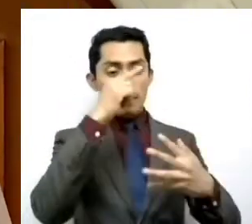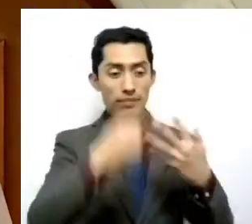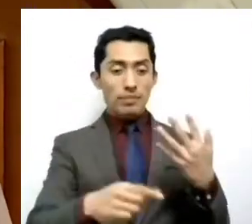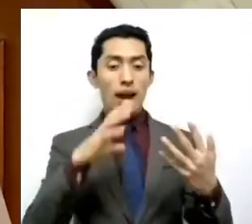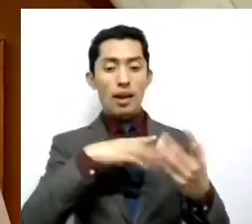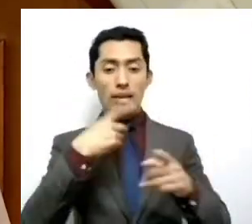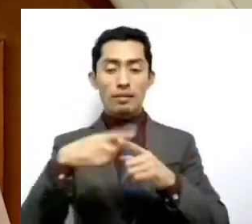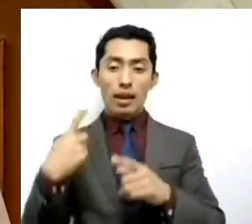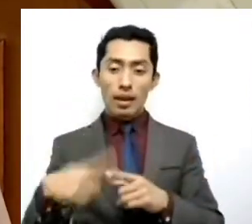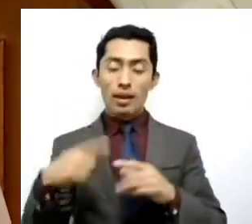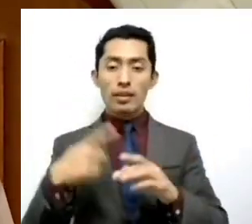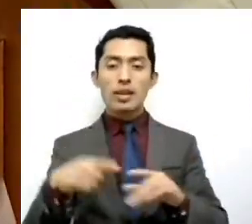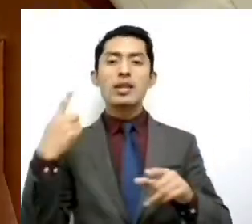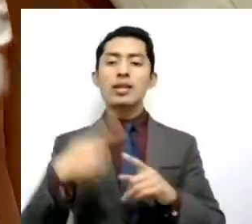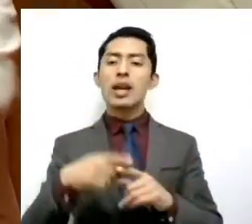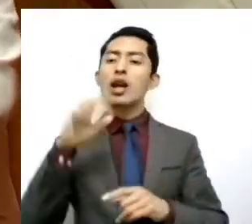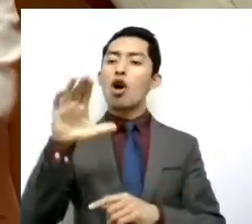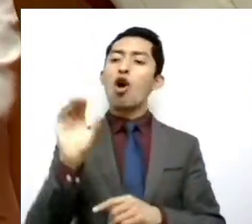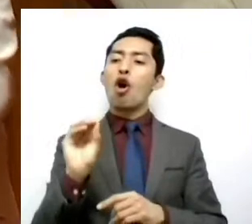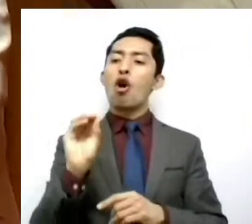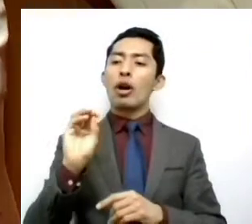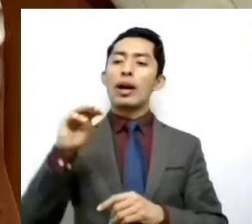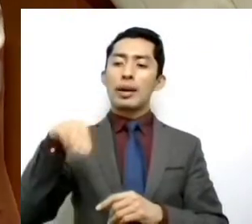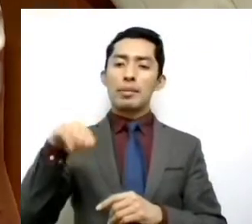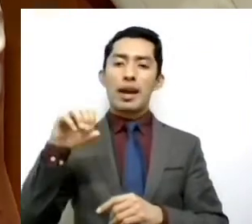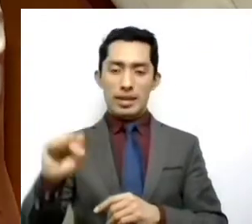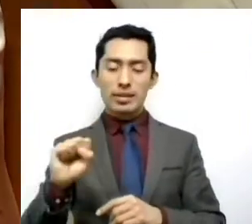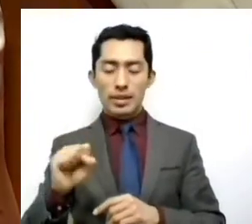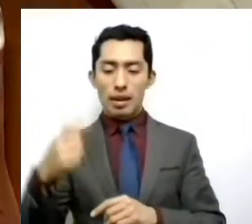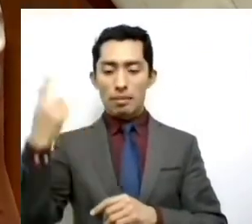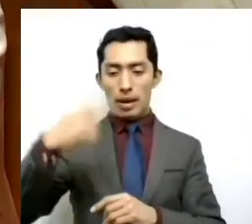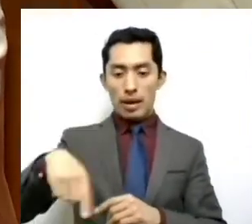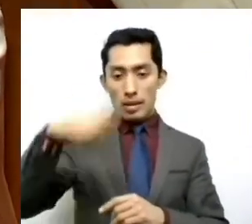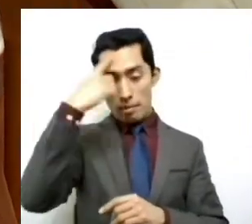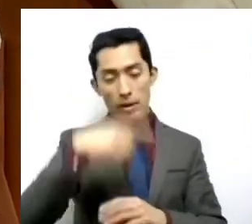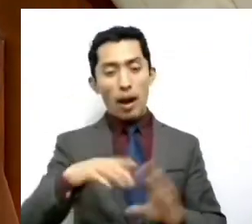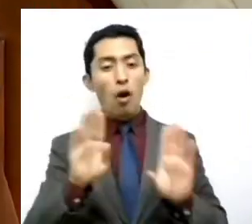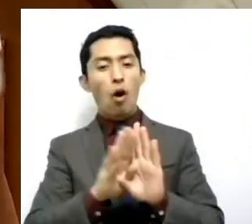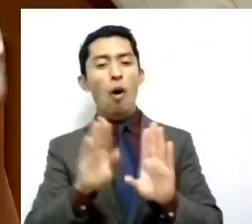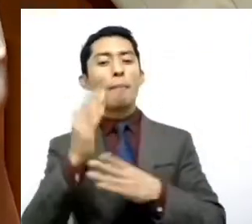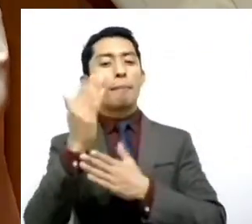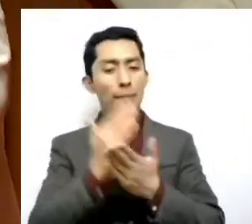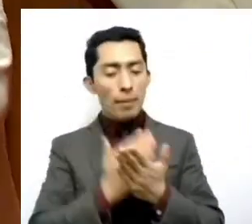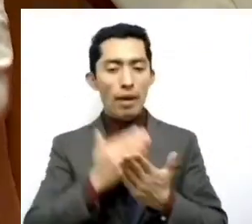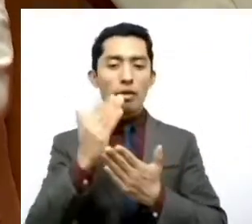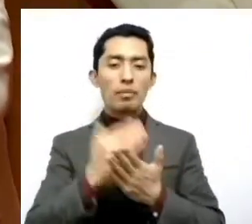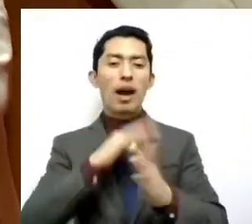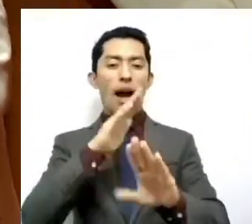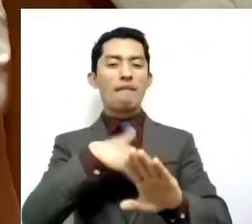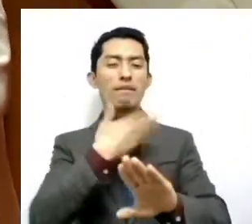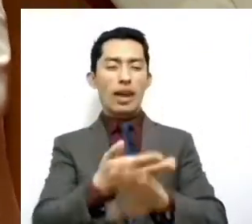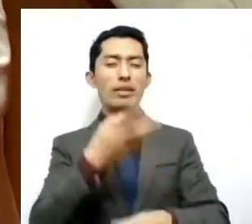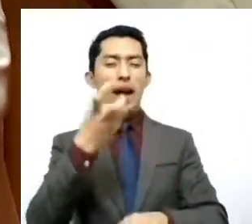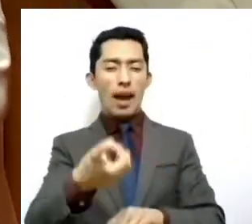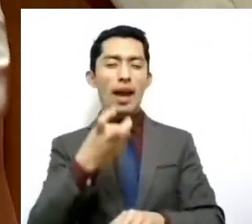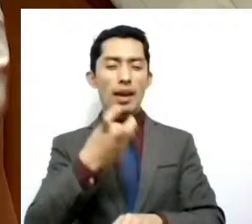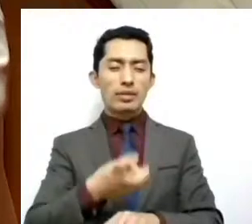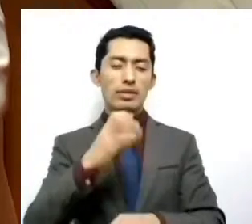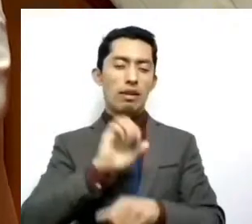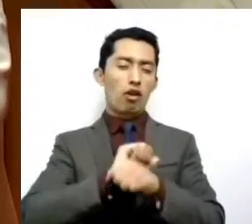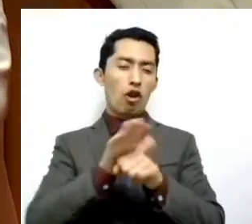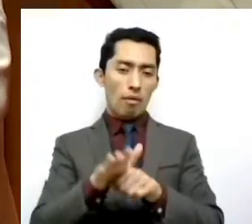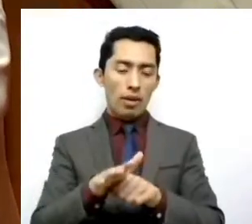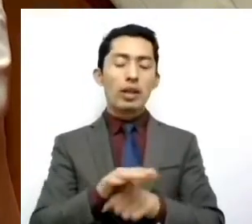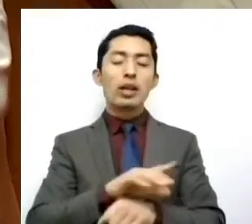la Organización Mundial de la Salud para contener las afectaciones de este virus, por tal motivo se